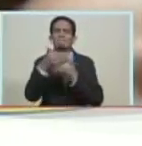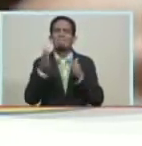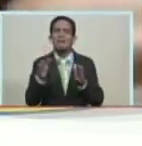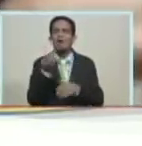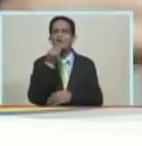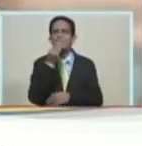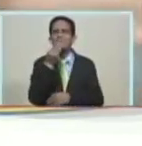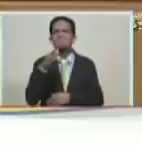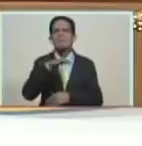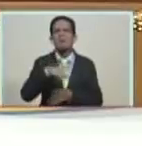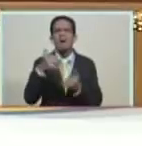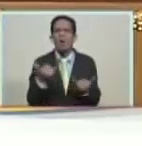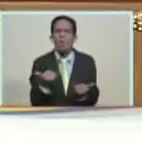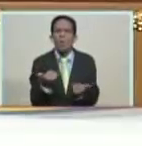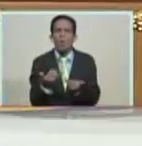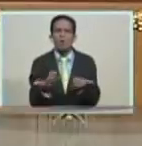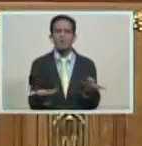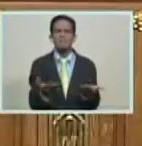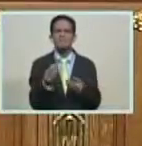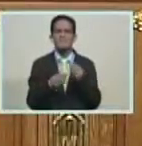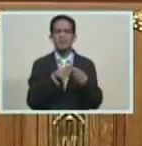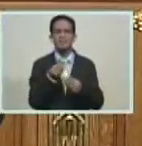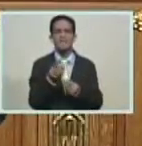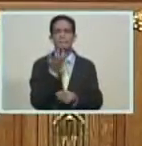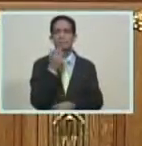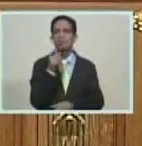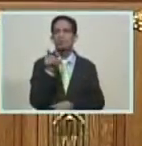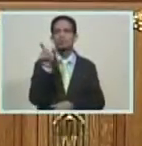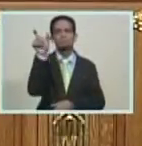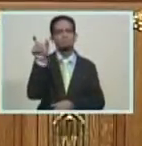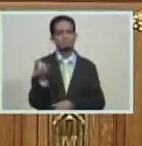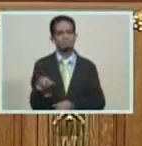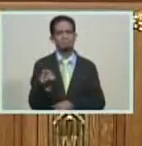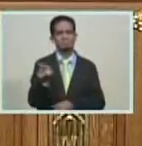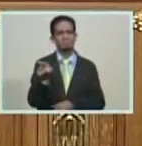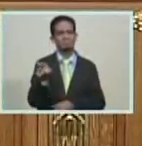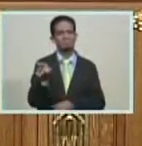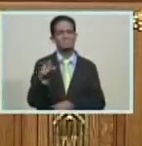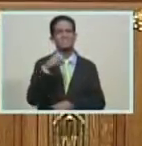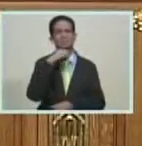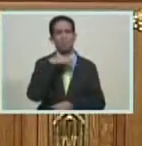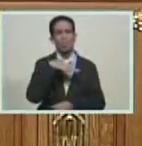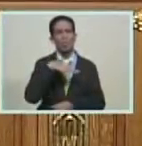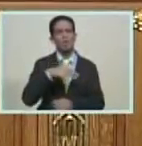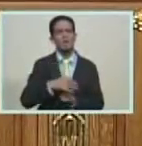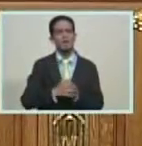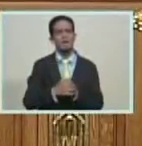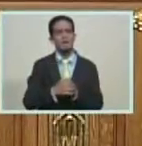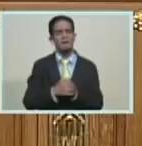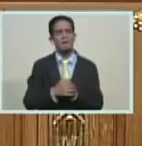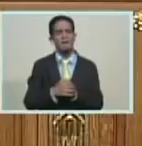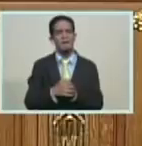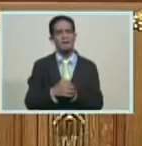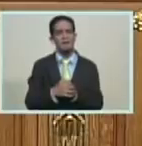¿Dónde estaríamos, Ernesto Villegas? Tú que eres historiador, escritor y futurólogo, casi